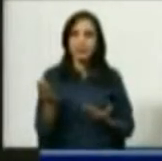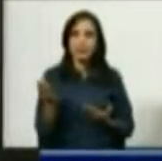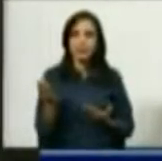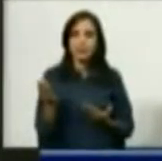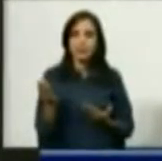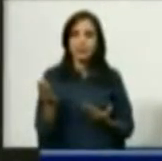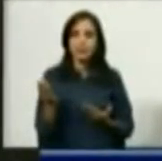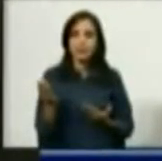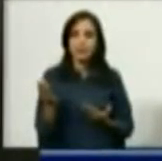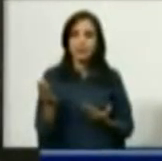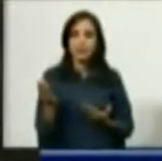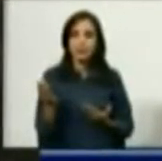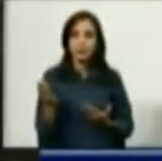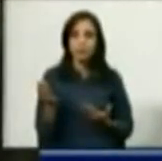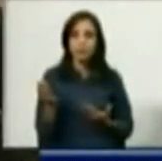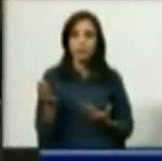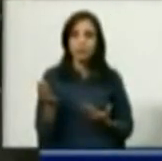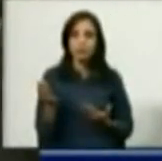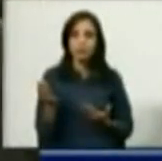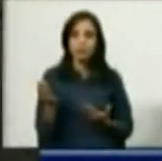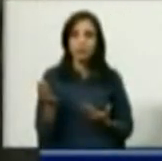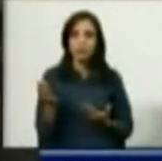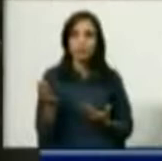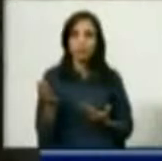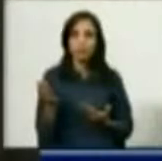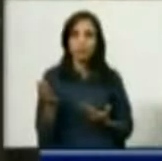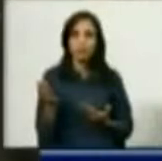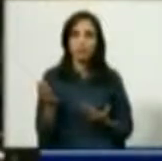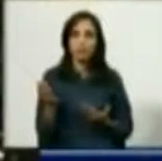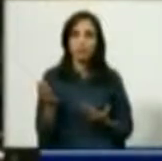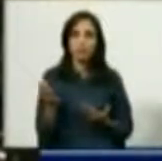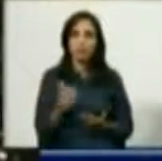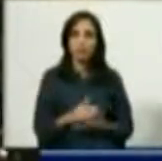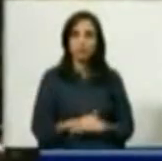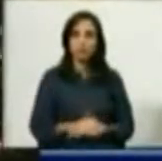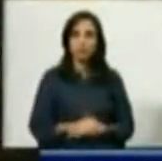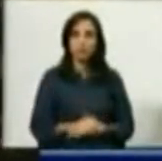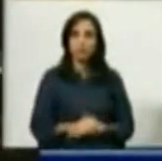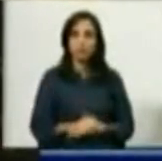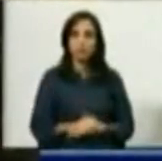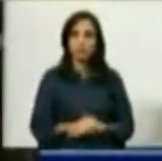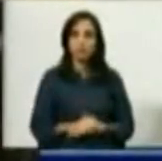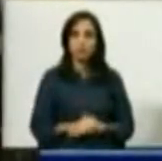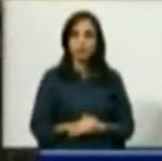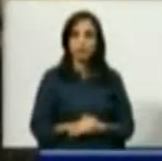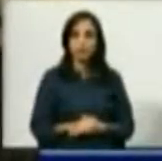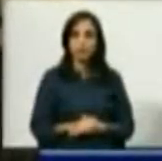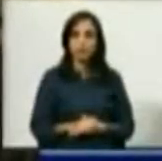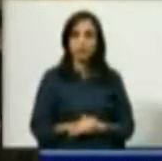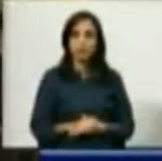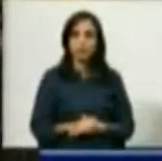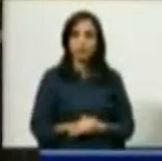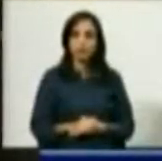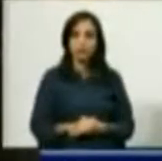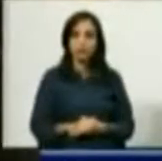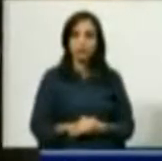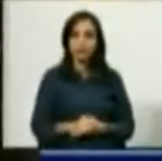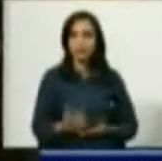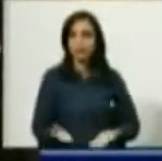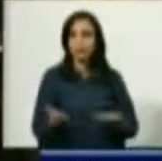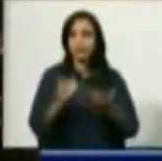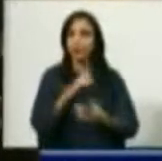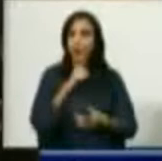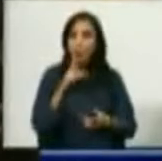Fuentes Jaime roselis Cadete segundo año Márquez Cabrera o nazis Cadete de segundo año